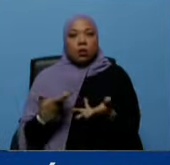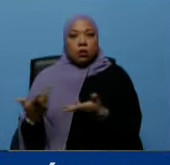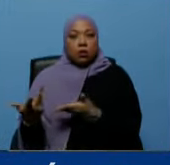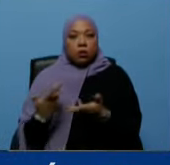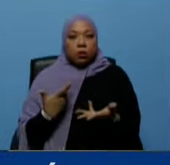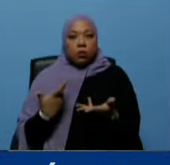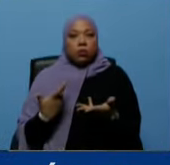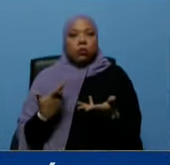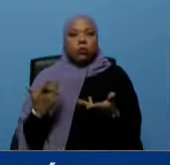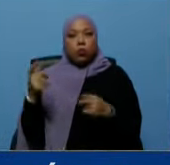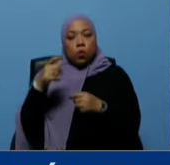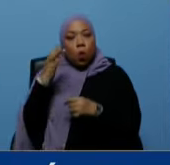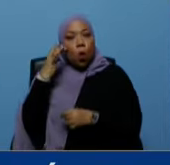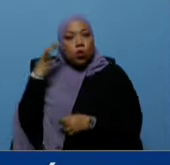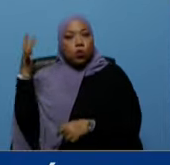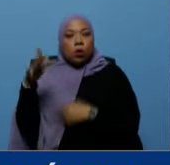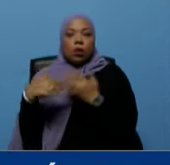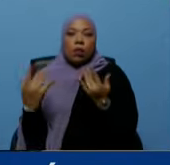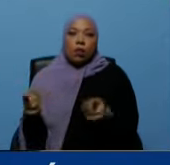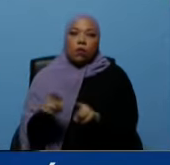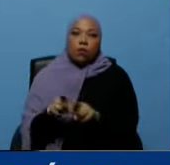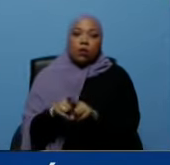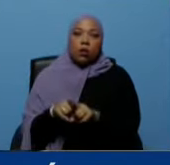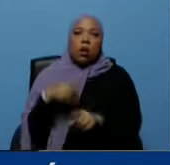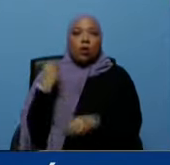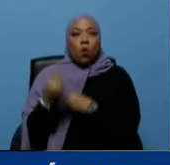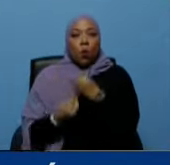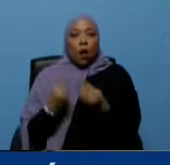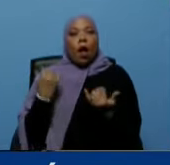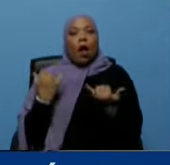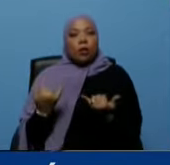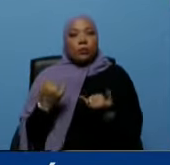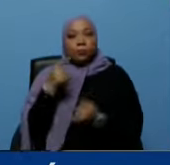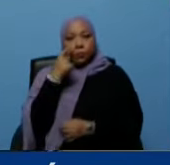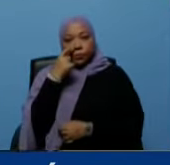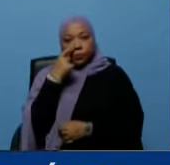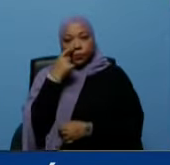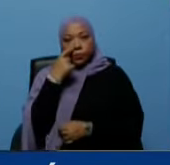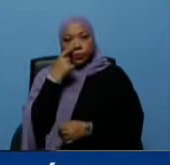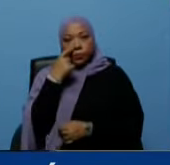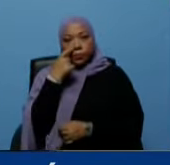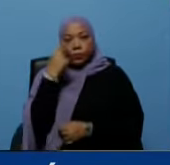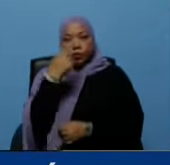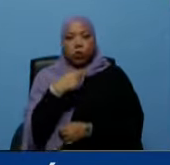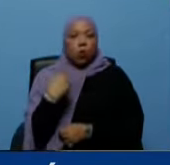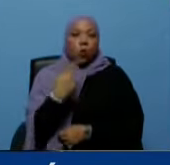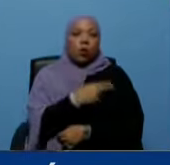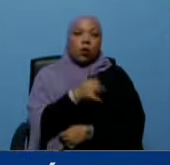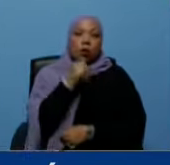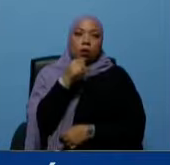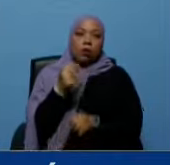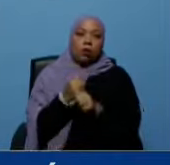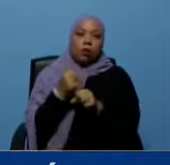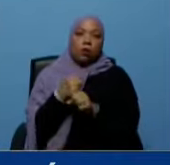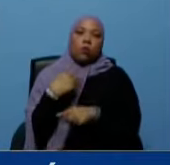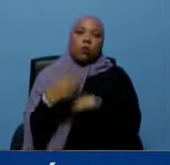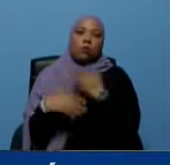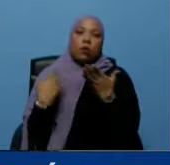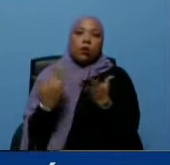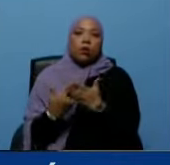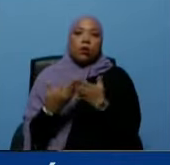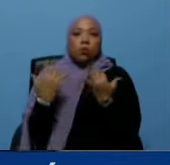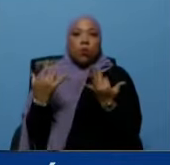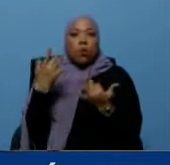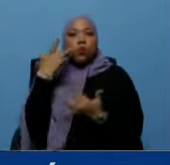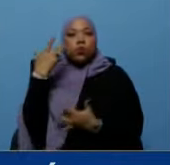que es un sueño hecho realidad, la rehabilitación. El hospital Dr. Pedro Emilio Carrillo es